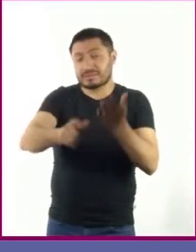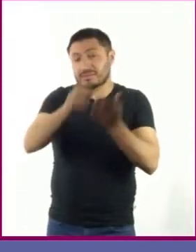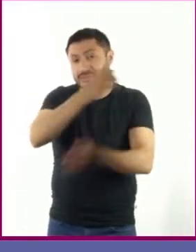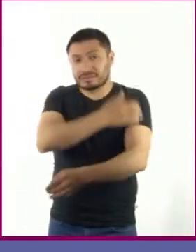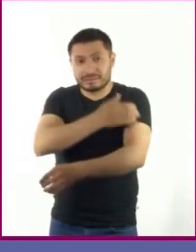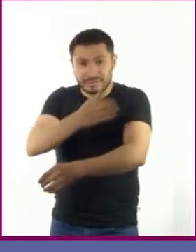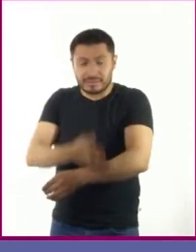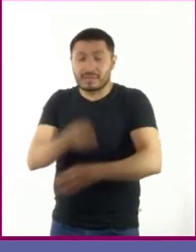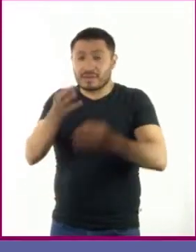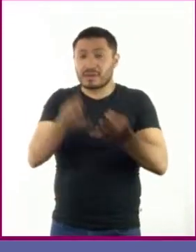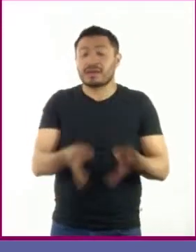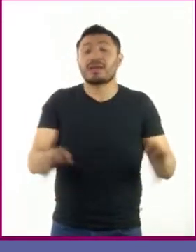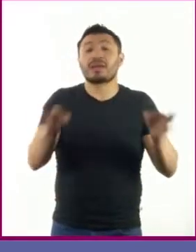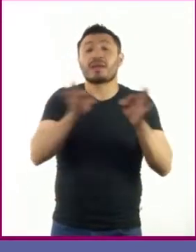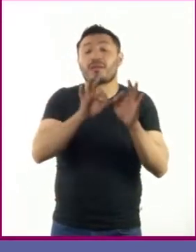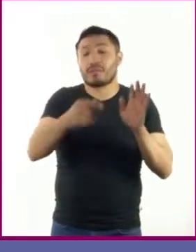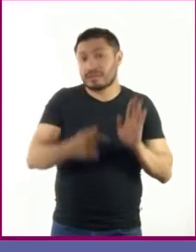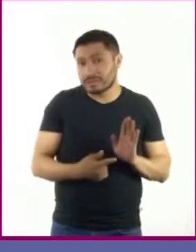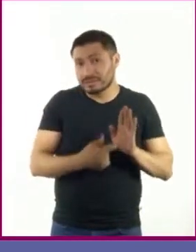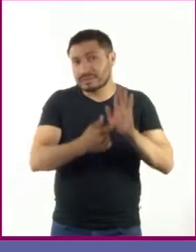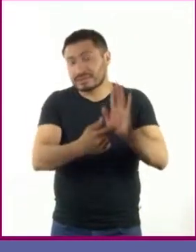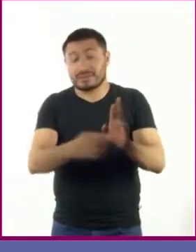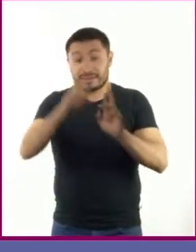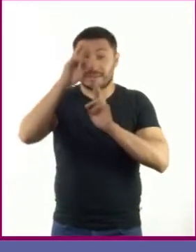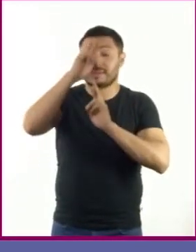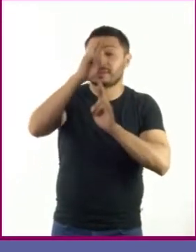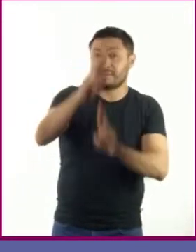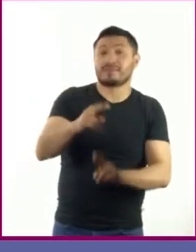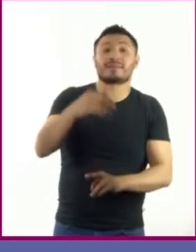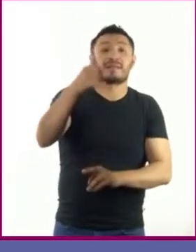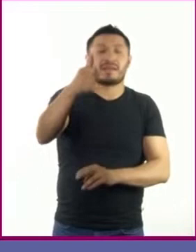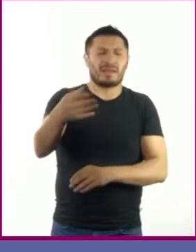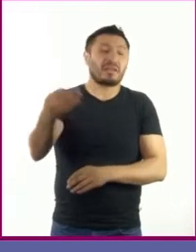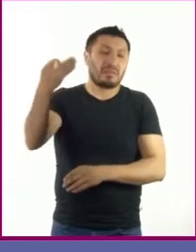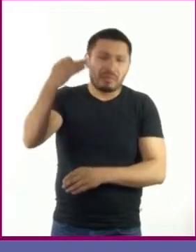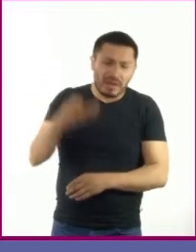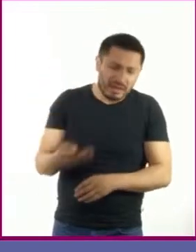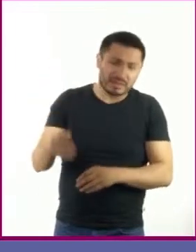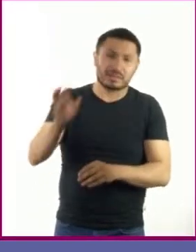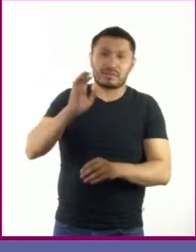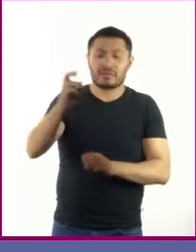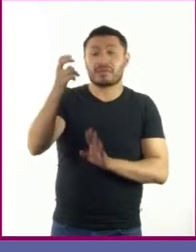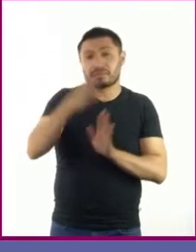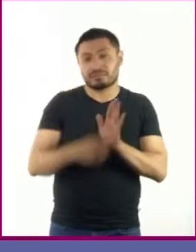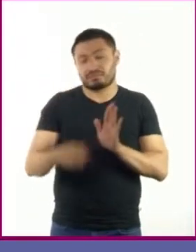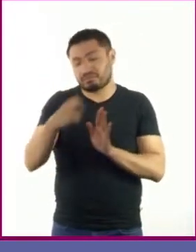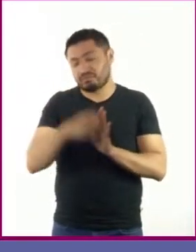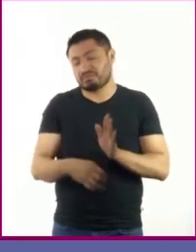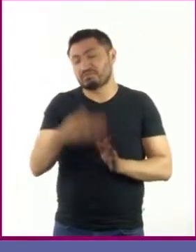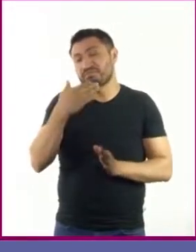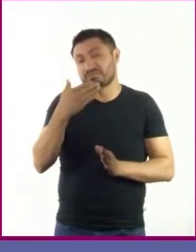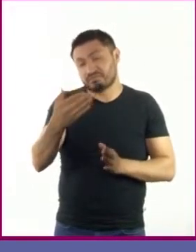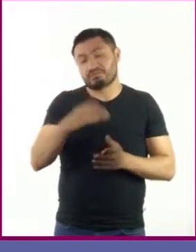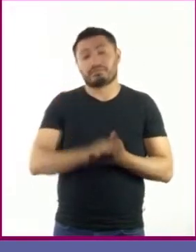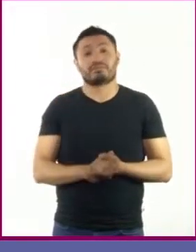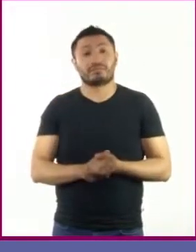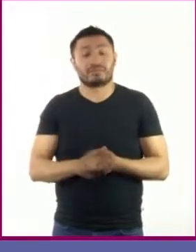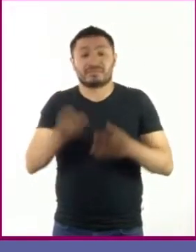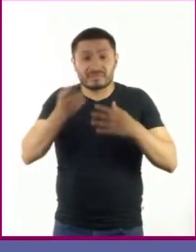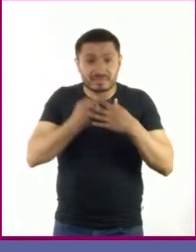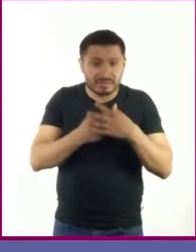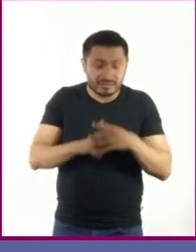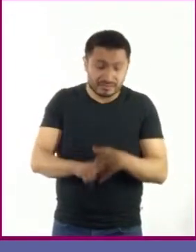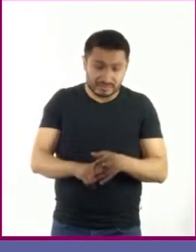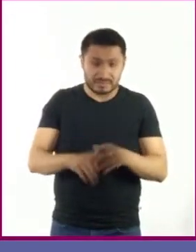importante señalarlo con respeto y, por otro lado, aceptar la crítica con buena disposición. Para iniciar el proceso